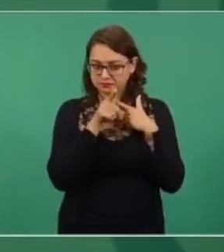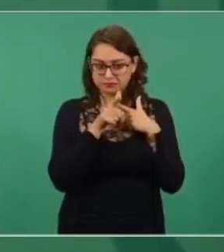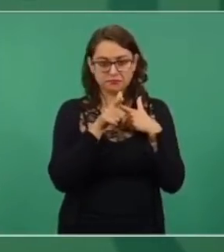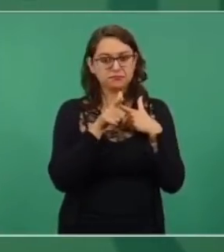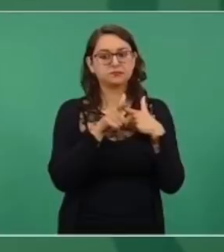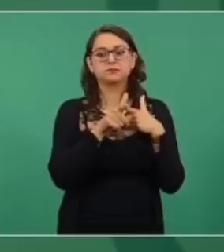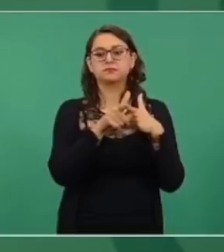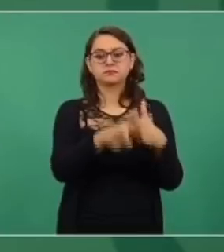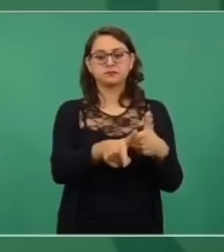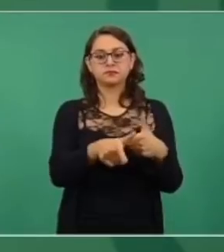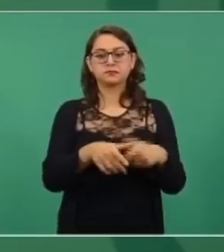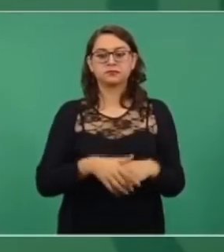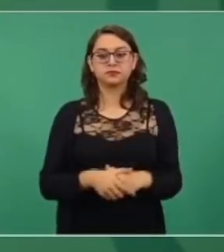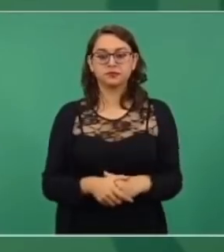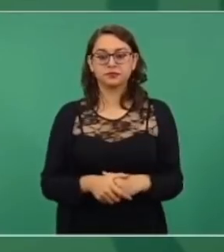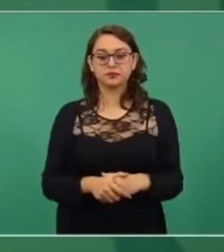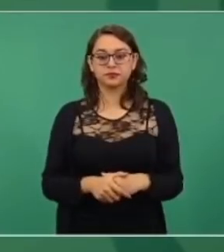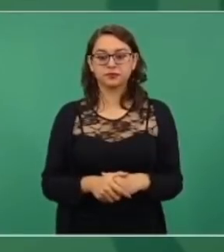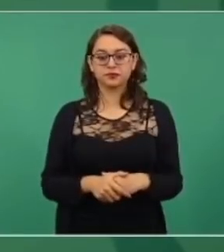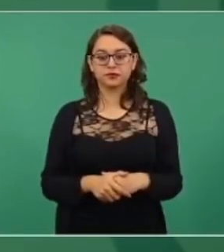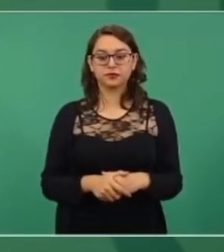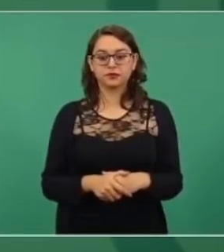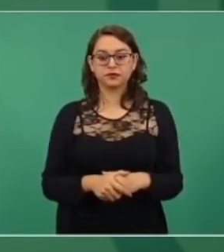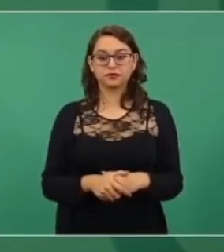seguir haciendo